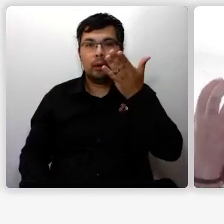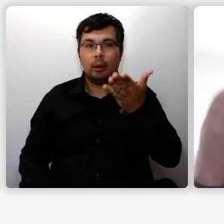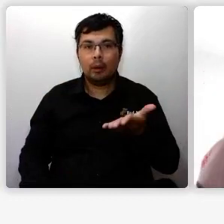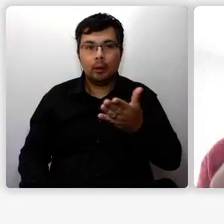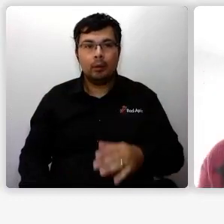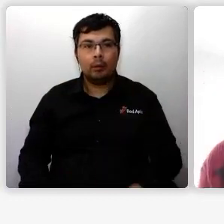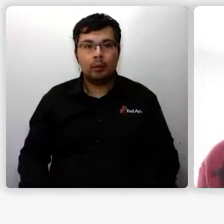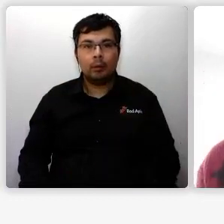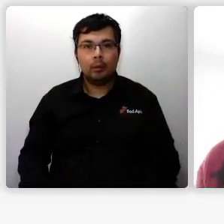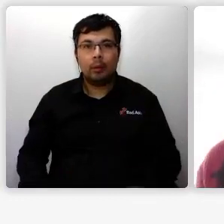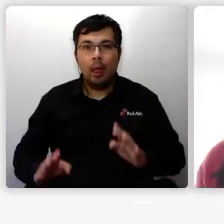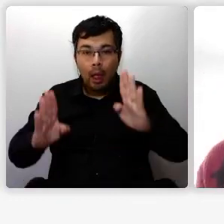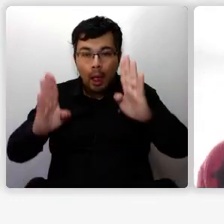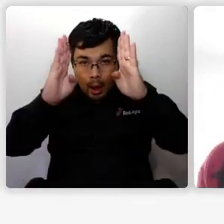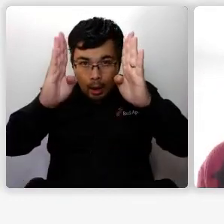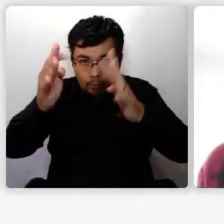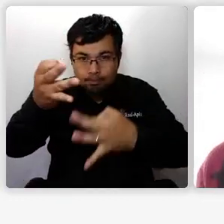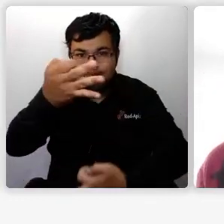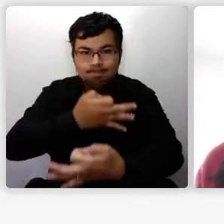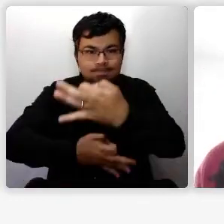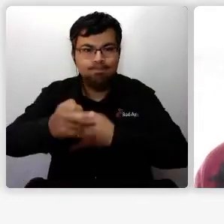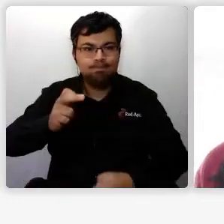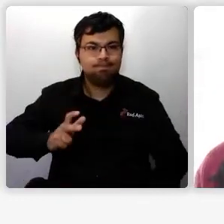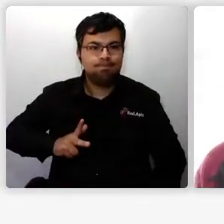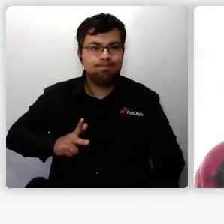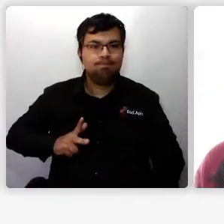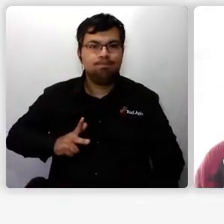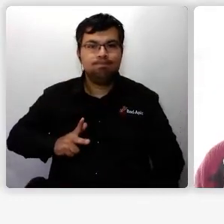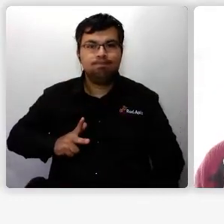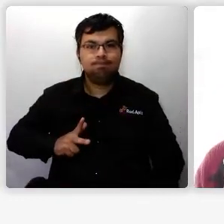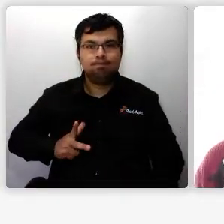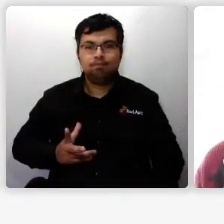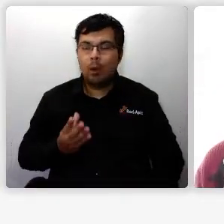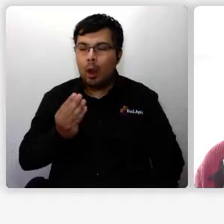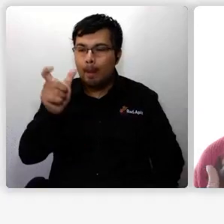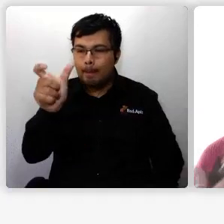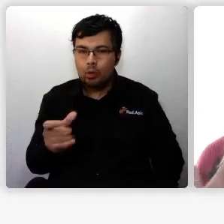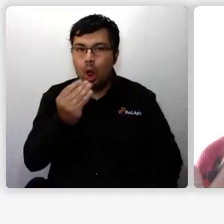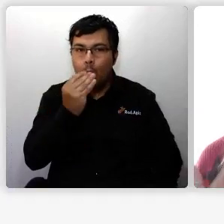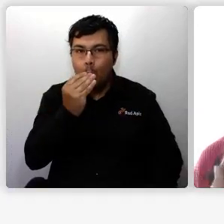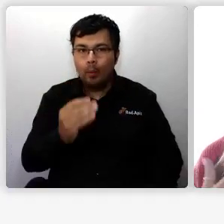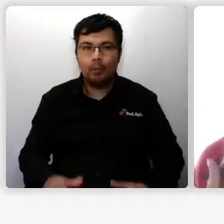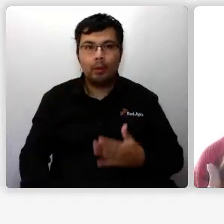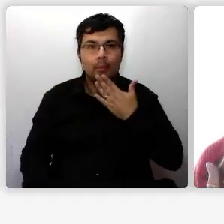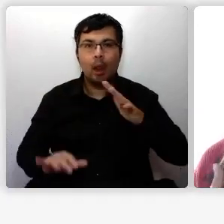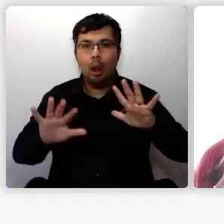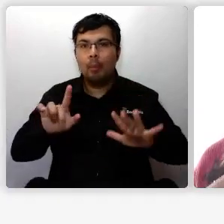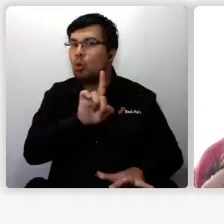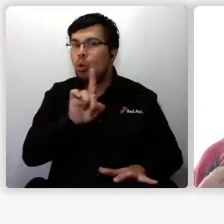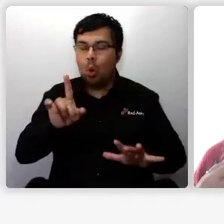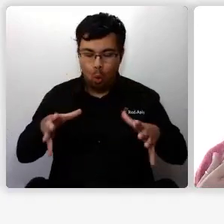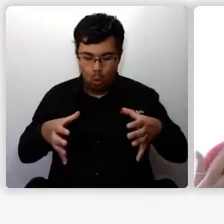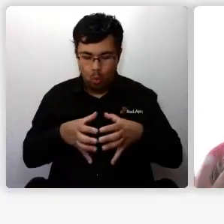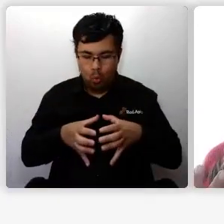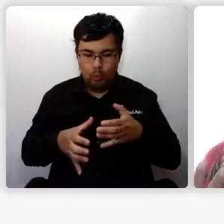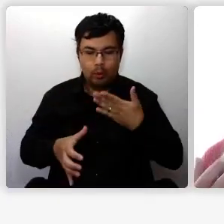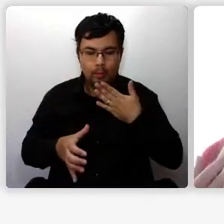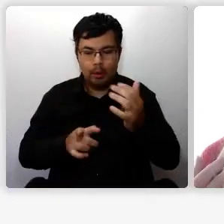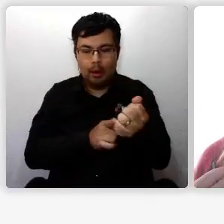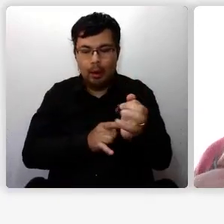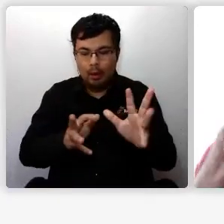al consumidor, pero también hay una retroalimentación de nuestros propios equipos. Quizás ni siquiera los equipos, pero también la familia, los amigos. A